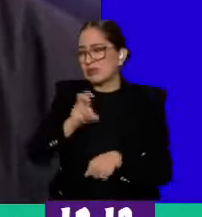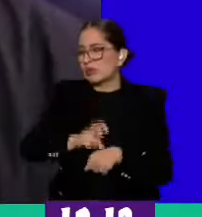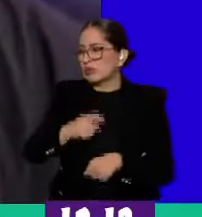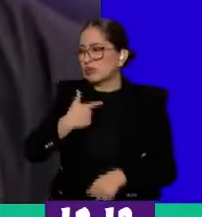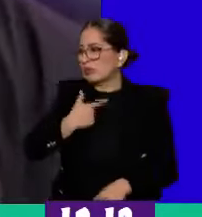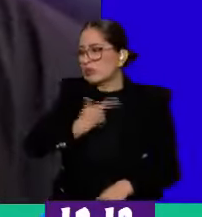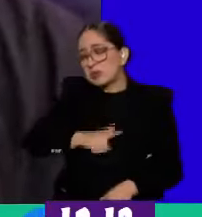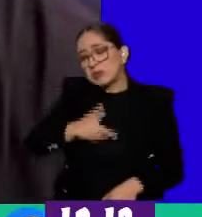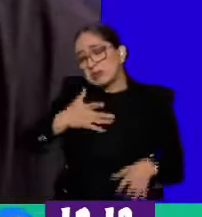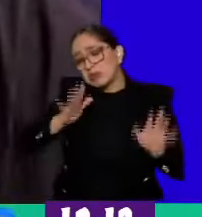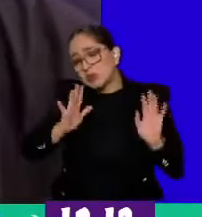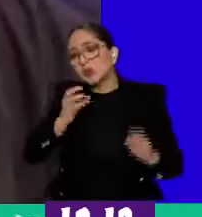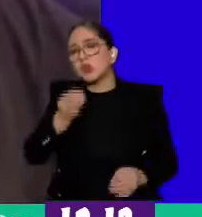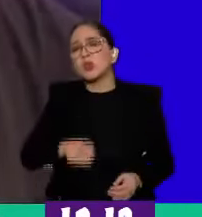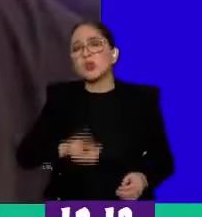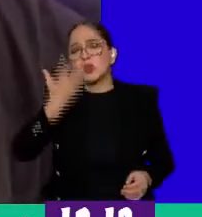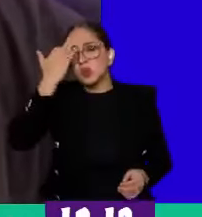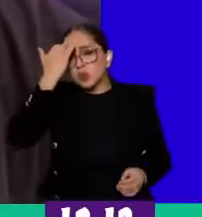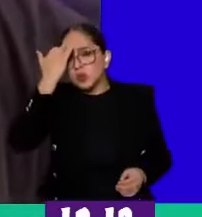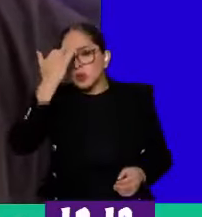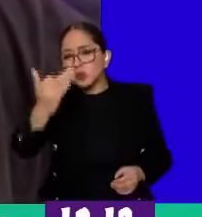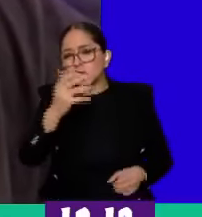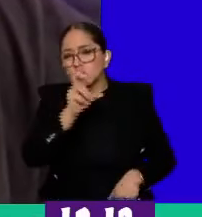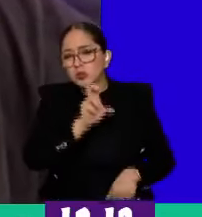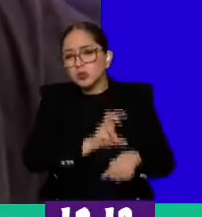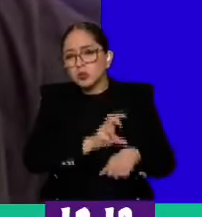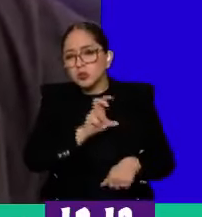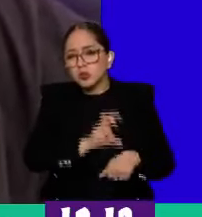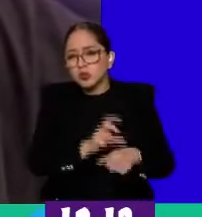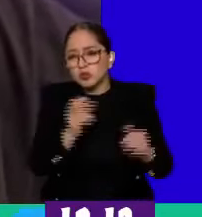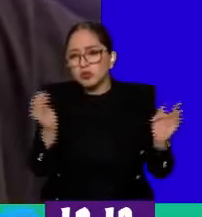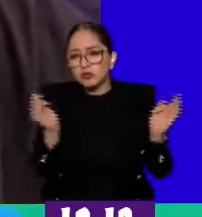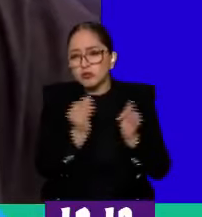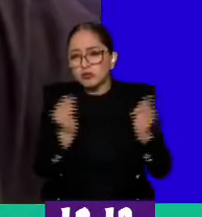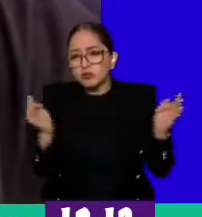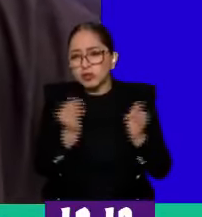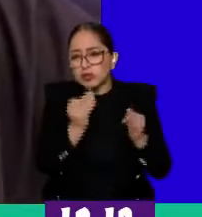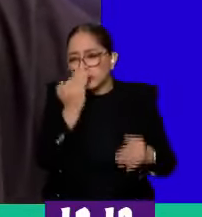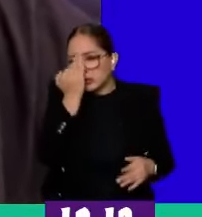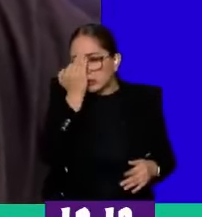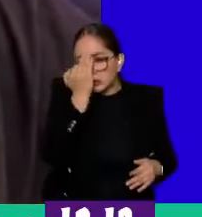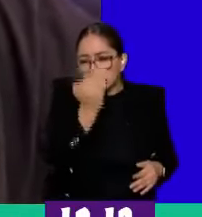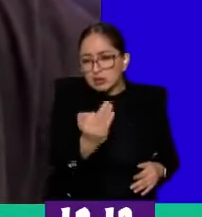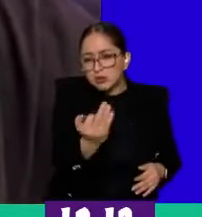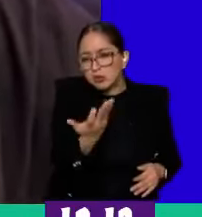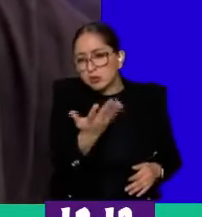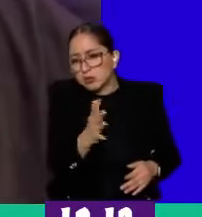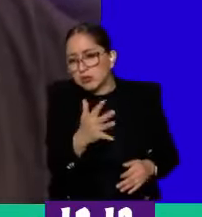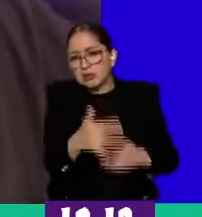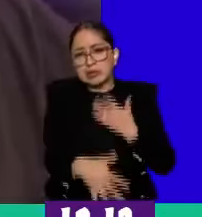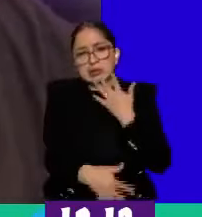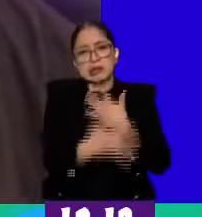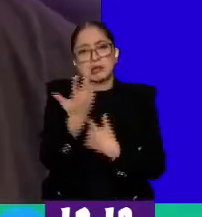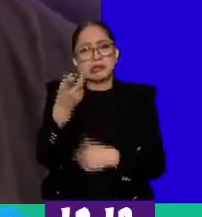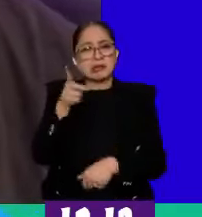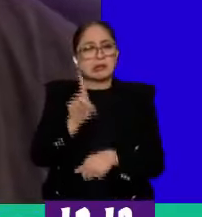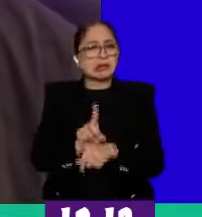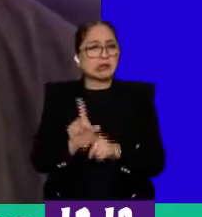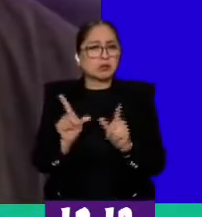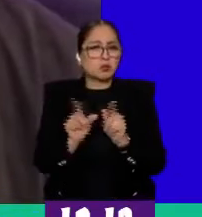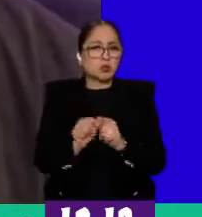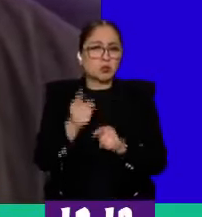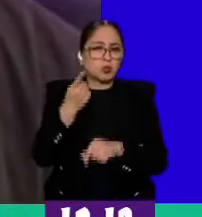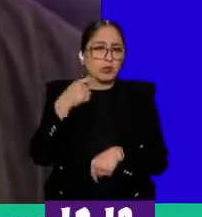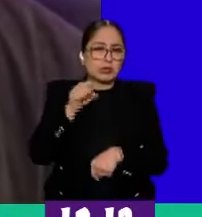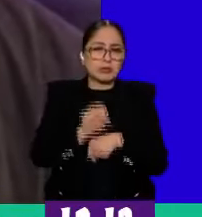duran? En general, los alimentos del refrigerador, siempre que están bien cuidaditos, pueden durar hasta 15 días más o menos. Una semana,